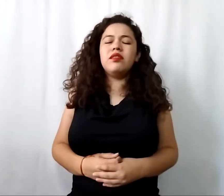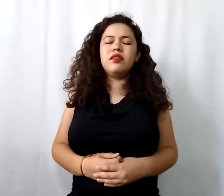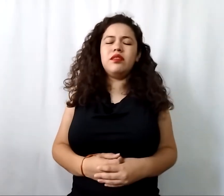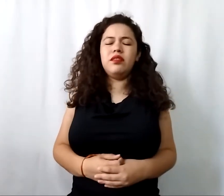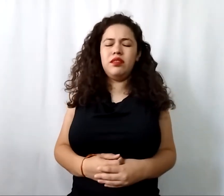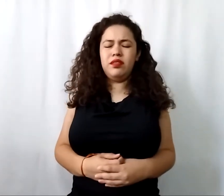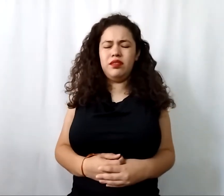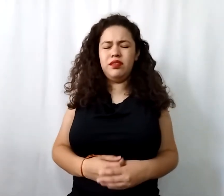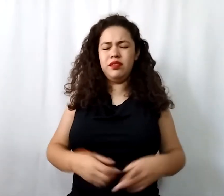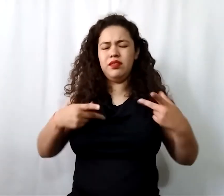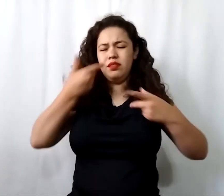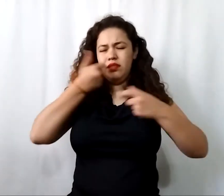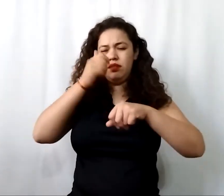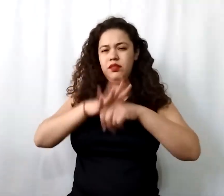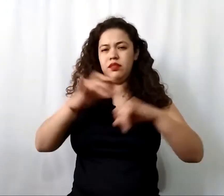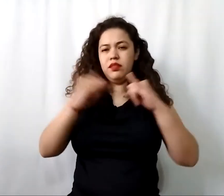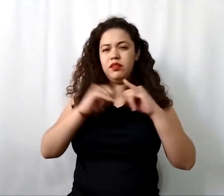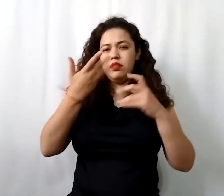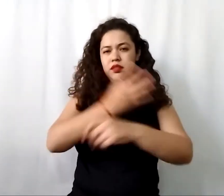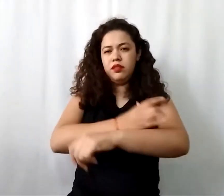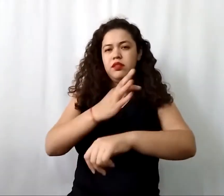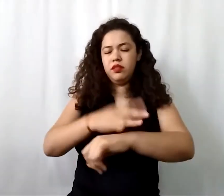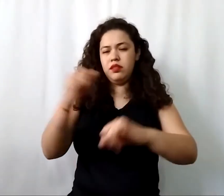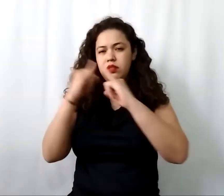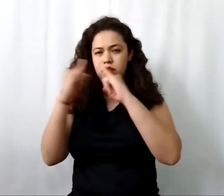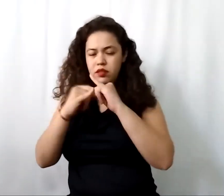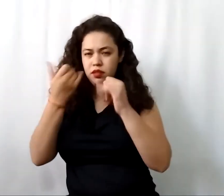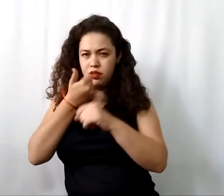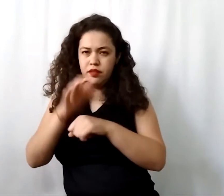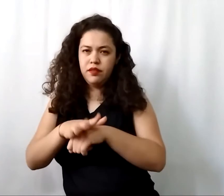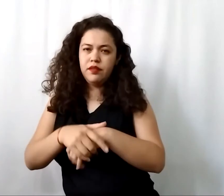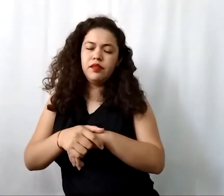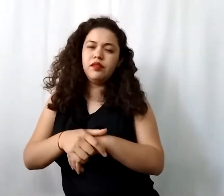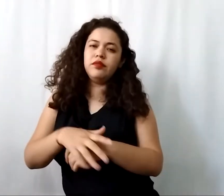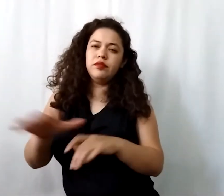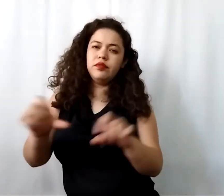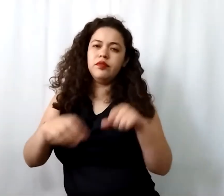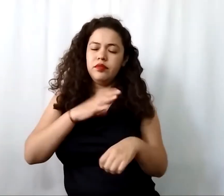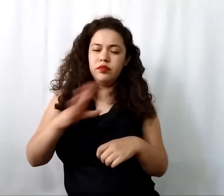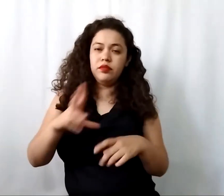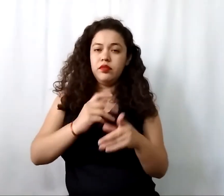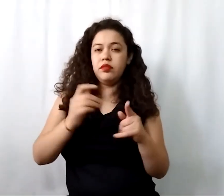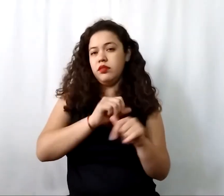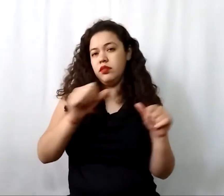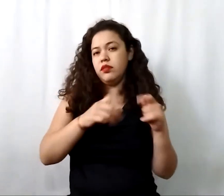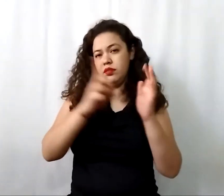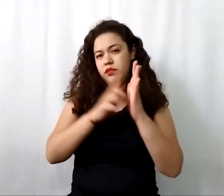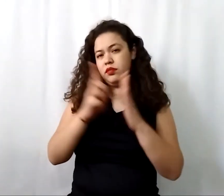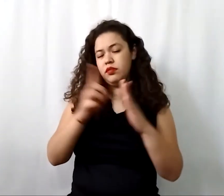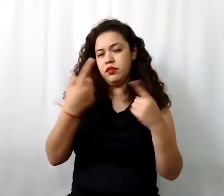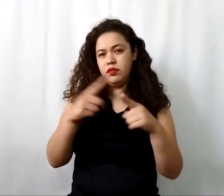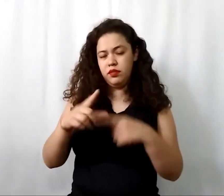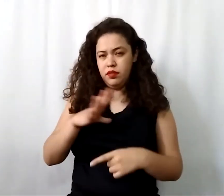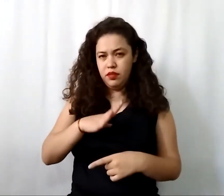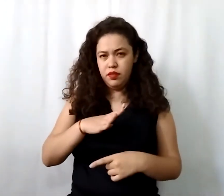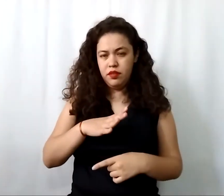administración institucional es la coordinadora de administración institucional, ¿no? Del área en general. Y esa área tiene diferentes departamentos y uno de